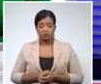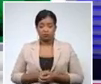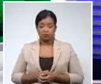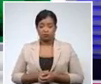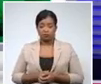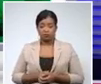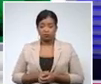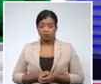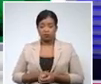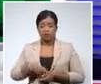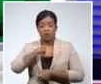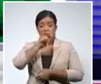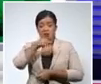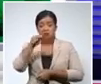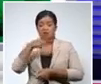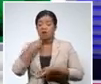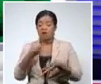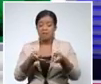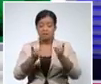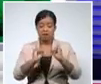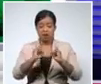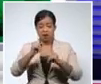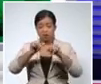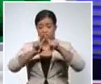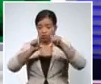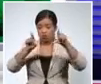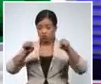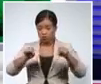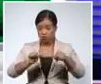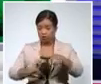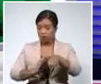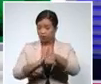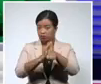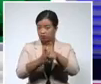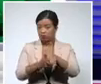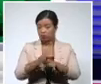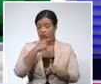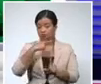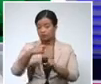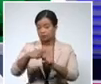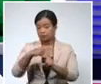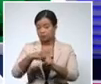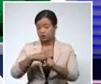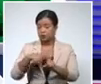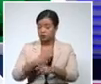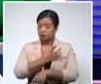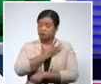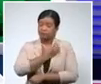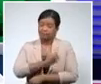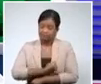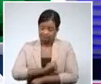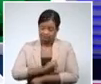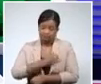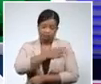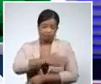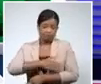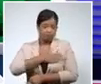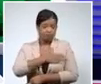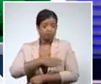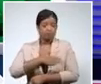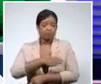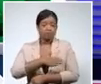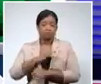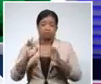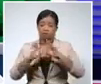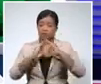Las personas que fallecieron en nuestro país con COVID-19, que lamentamos y damos las condolencias a sus